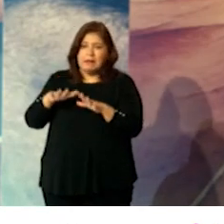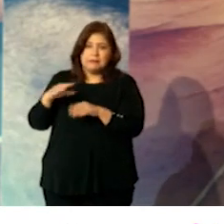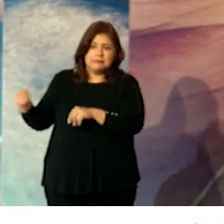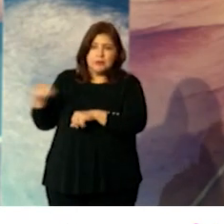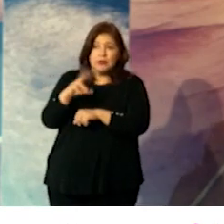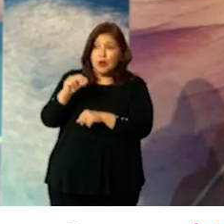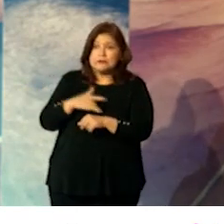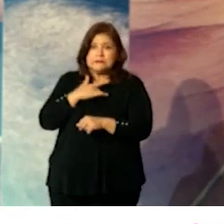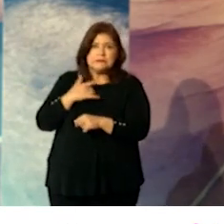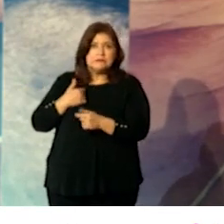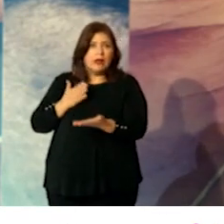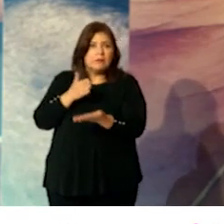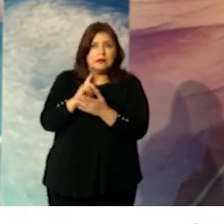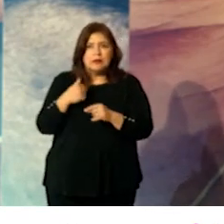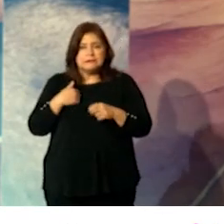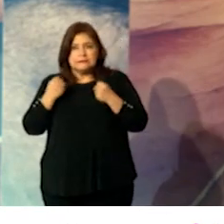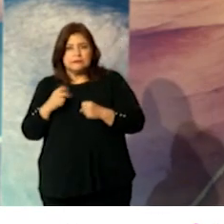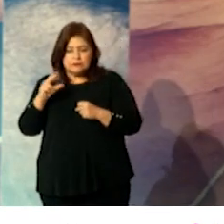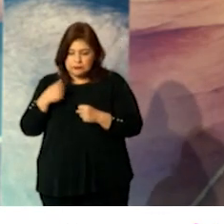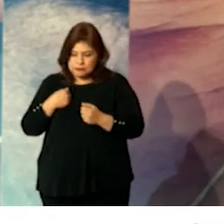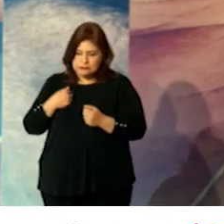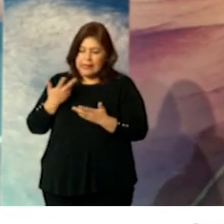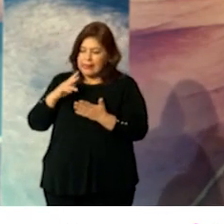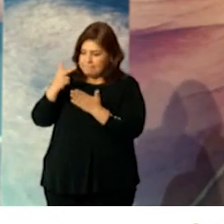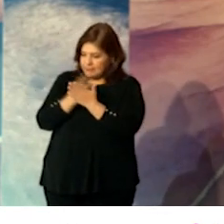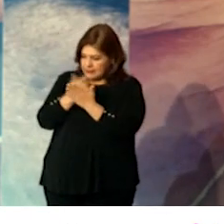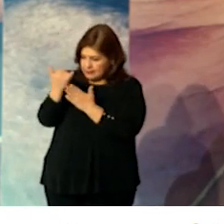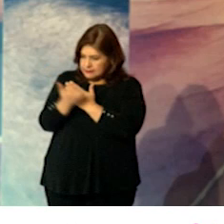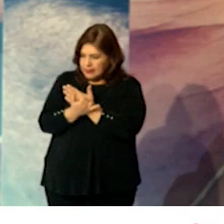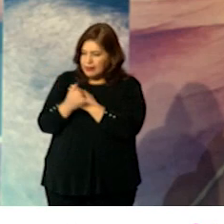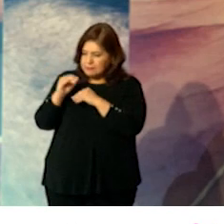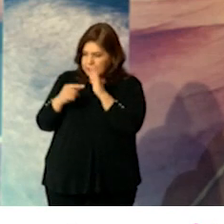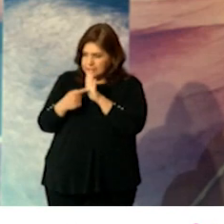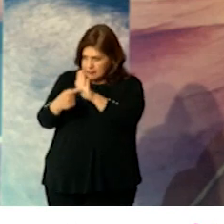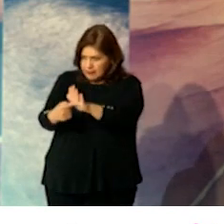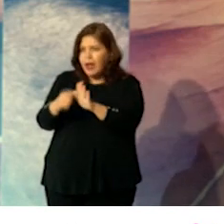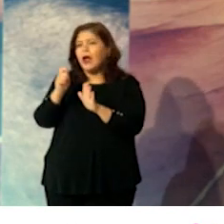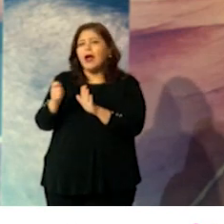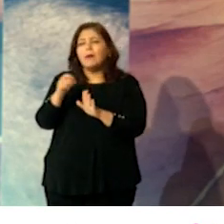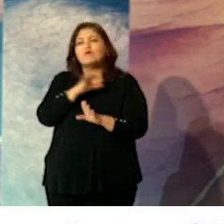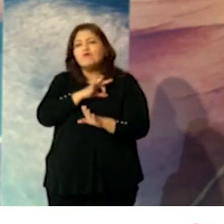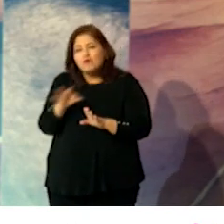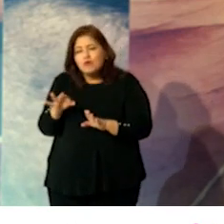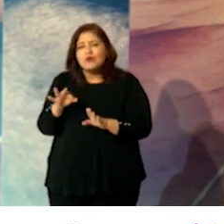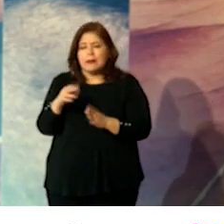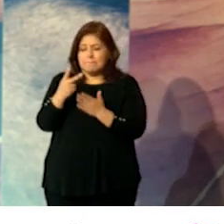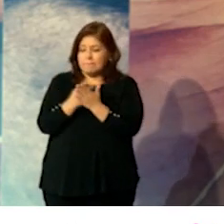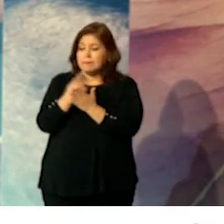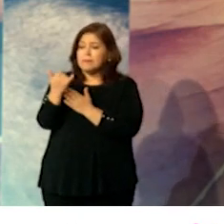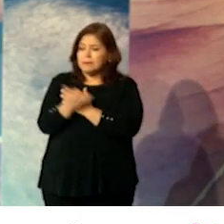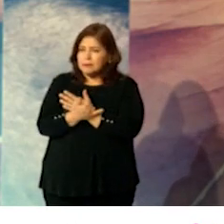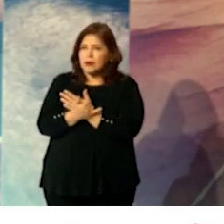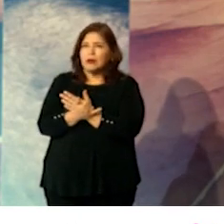es inseguro. Es decir, si se van a presentar proyectos, y con eso cierro, ¿no?, tienen que tener la capacidad de que sean proyectos que no